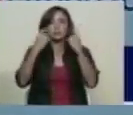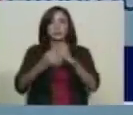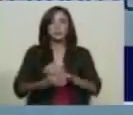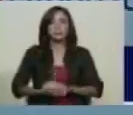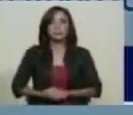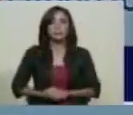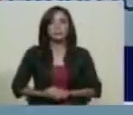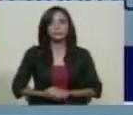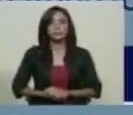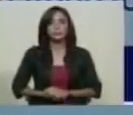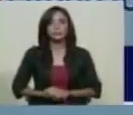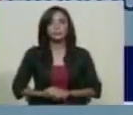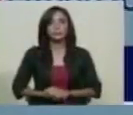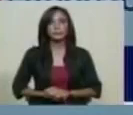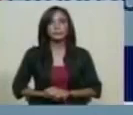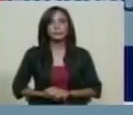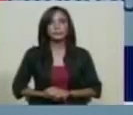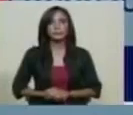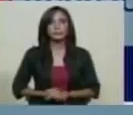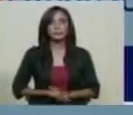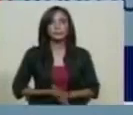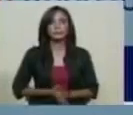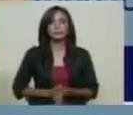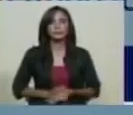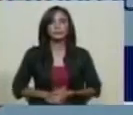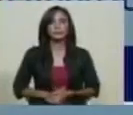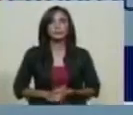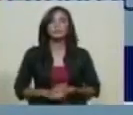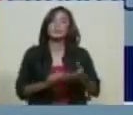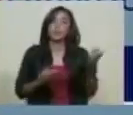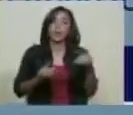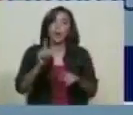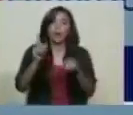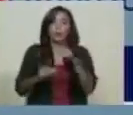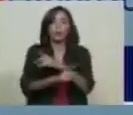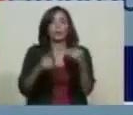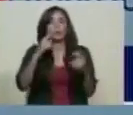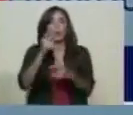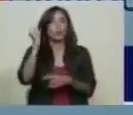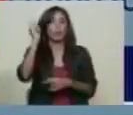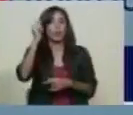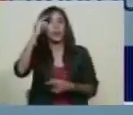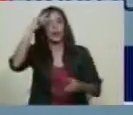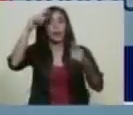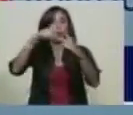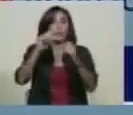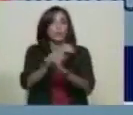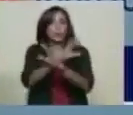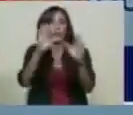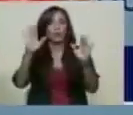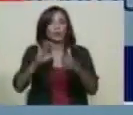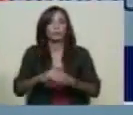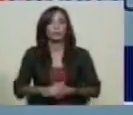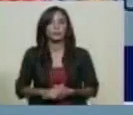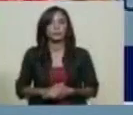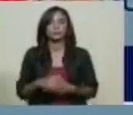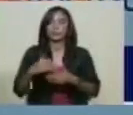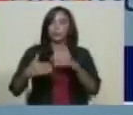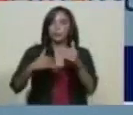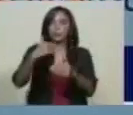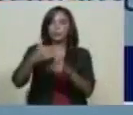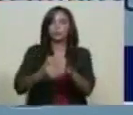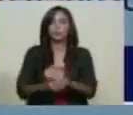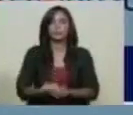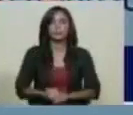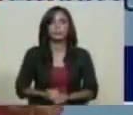sus deliberaciones como conclusión, algunas tareas que debemos ir a terminar, la